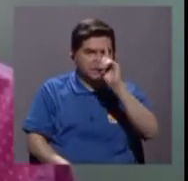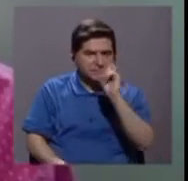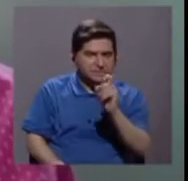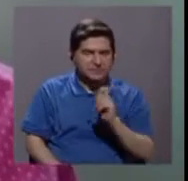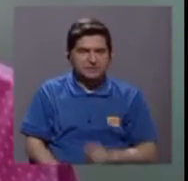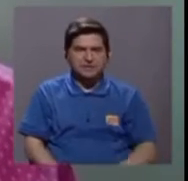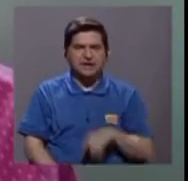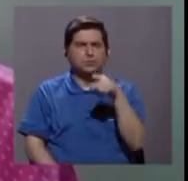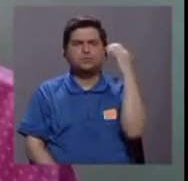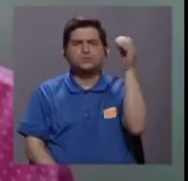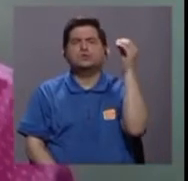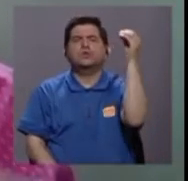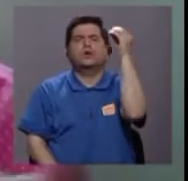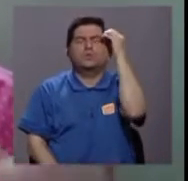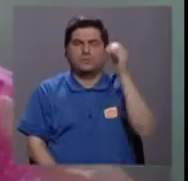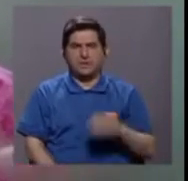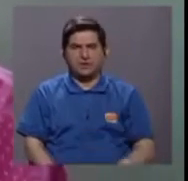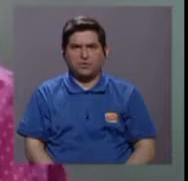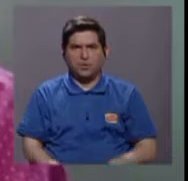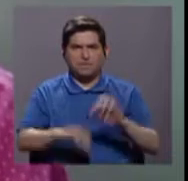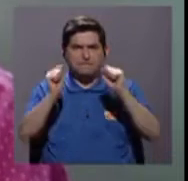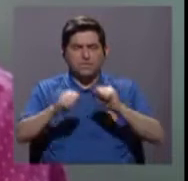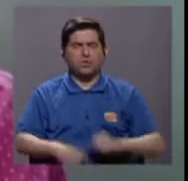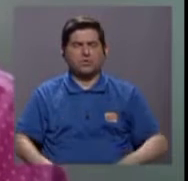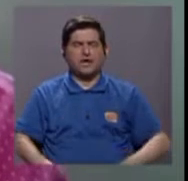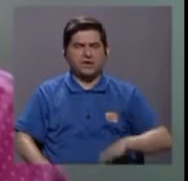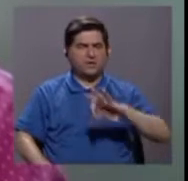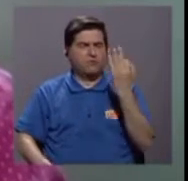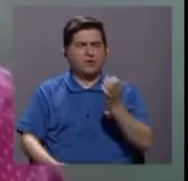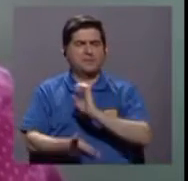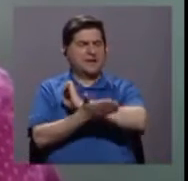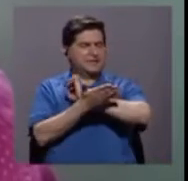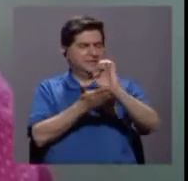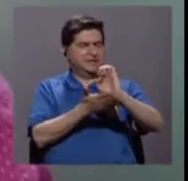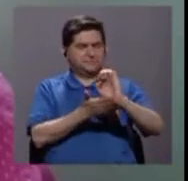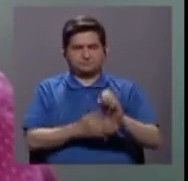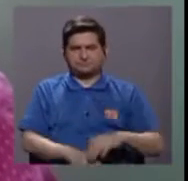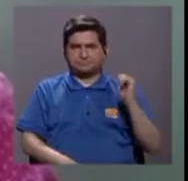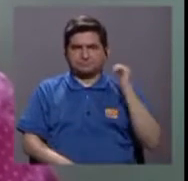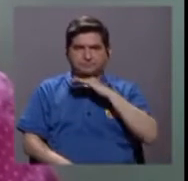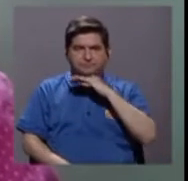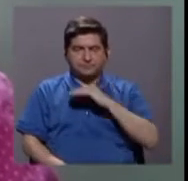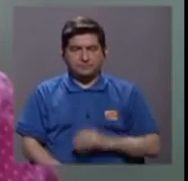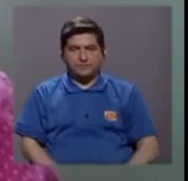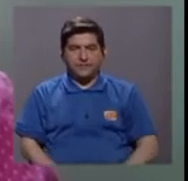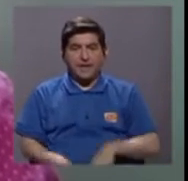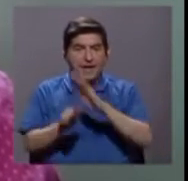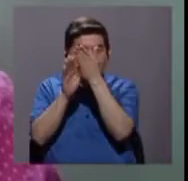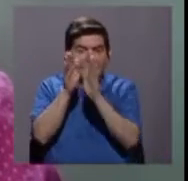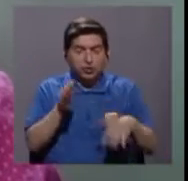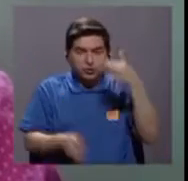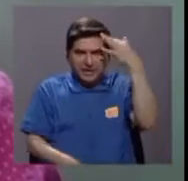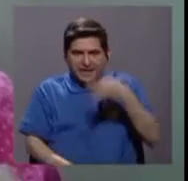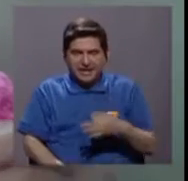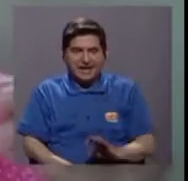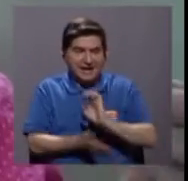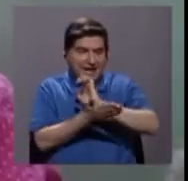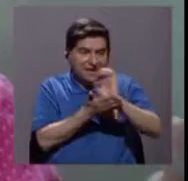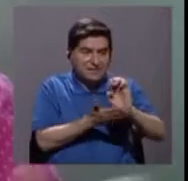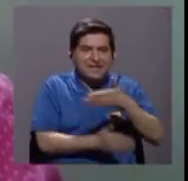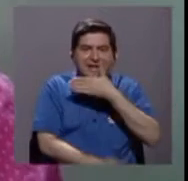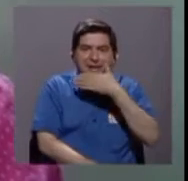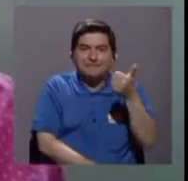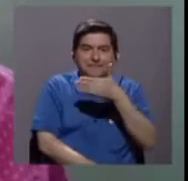opinaban ellos podrían ser medidas para prevenir la corrupción. Porque en la Contraloría creemos que prevenir es mucho